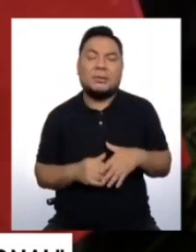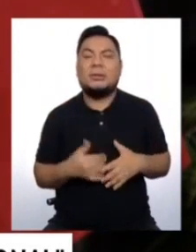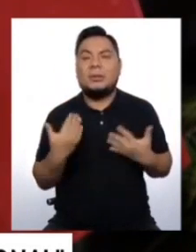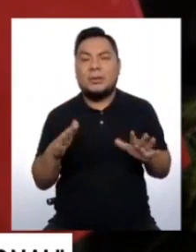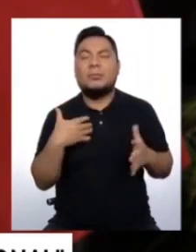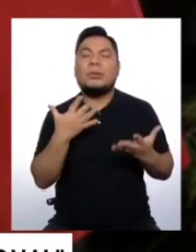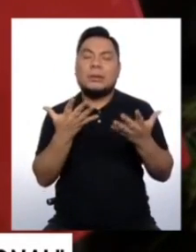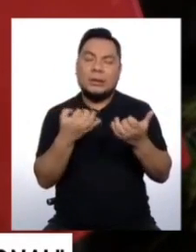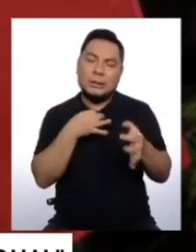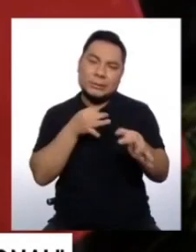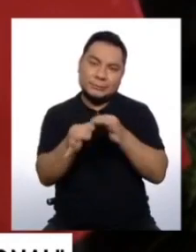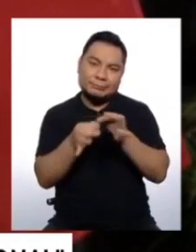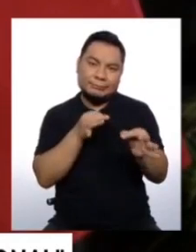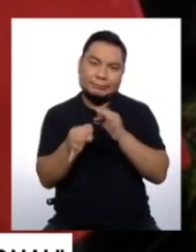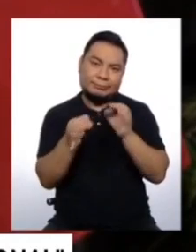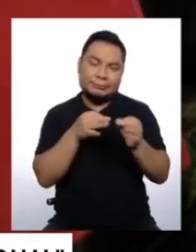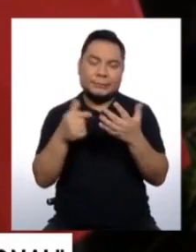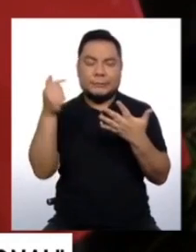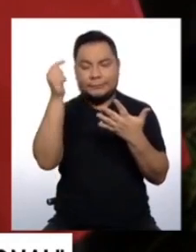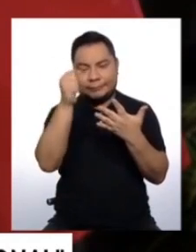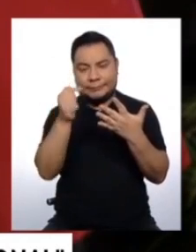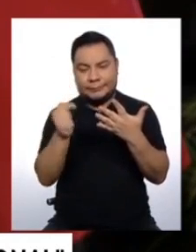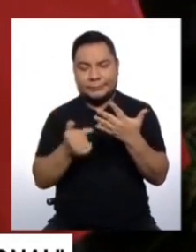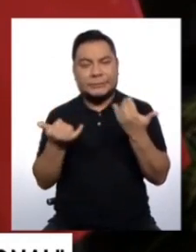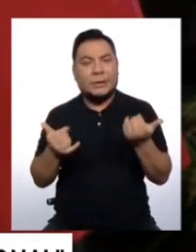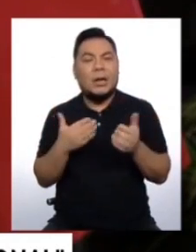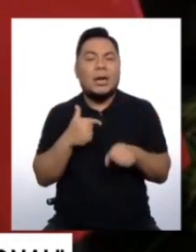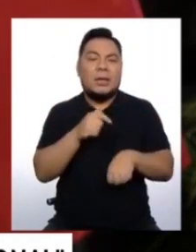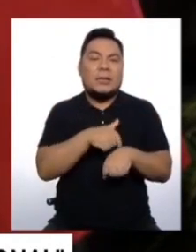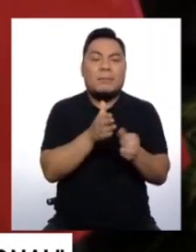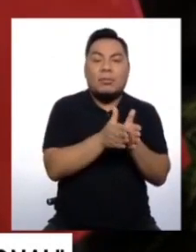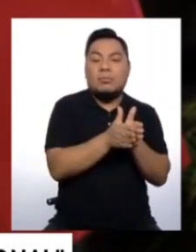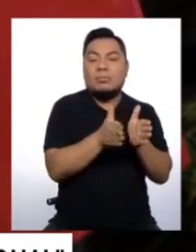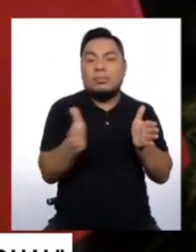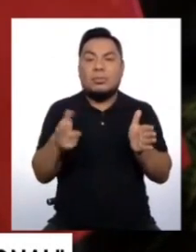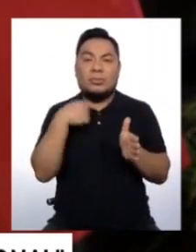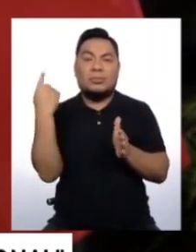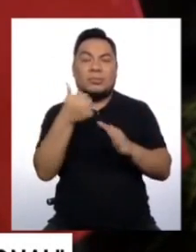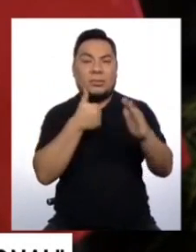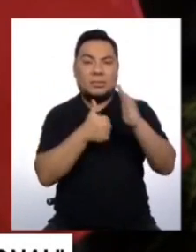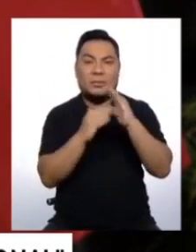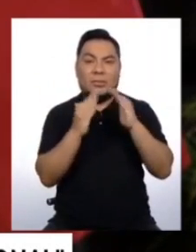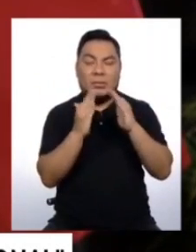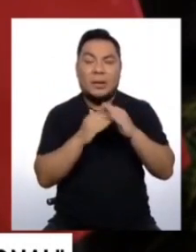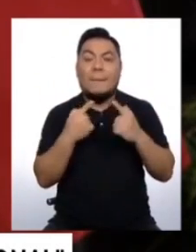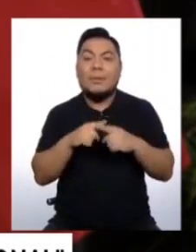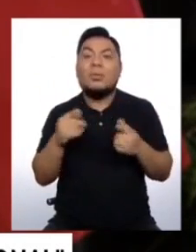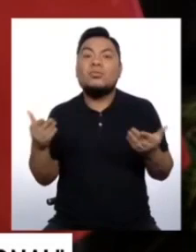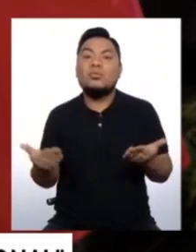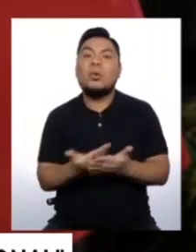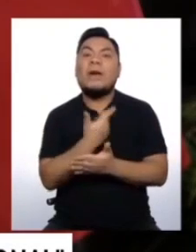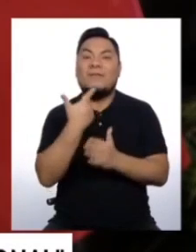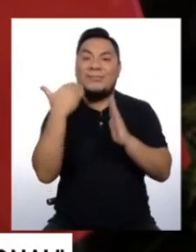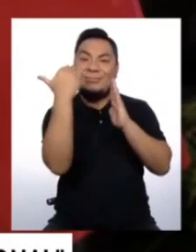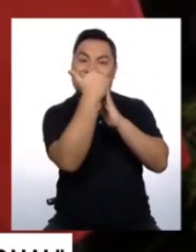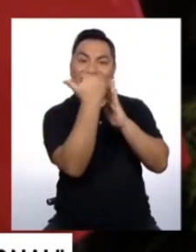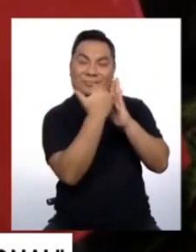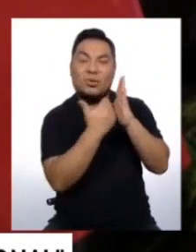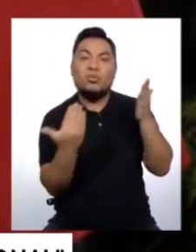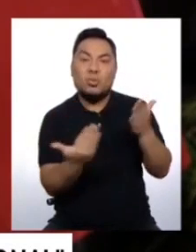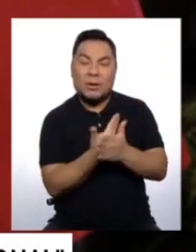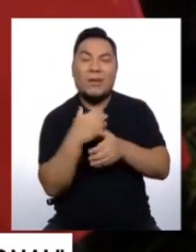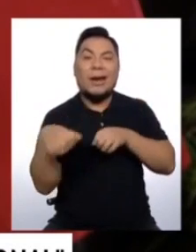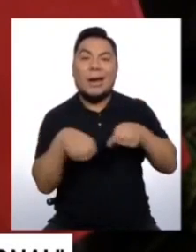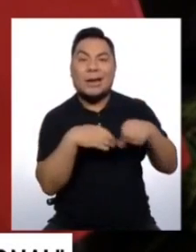hemos querido resaltar en esta ampliación de plazo, pero con este concepto nuevo